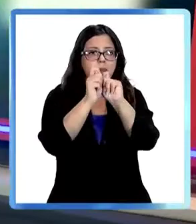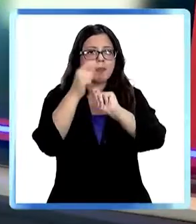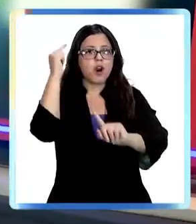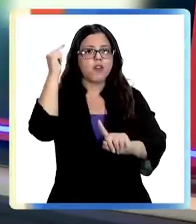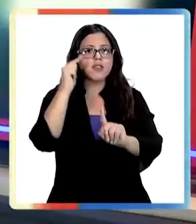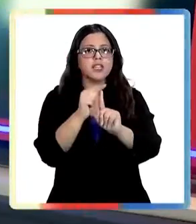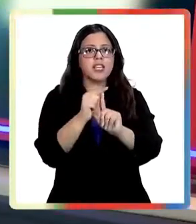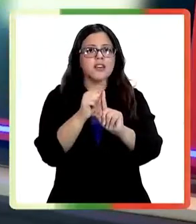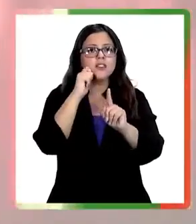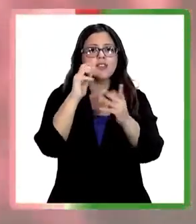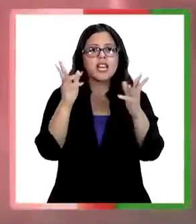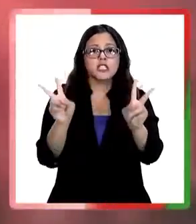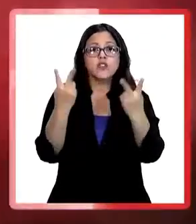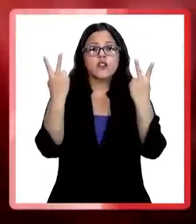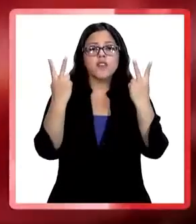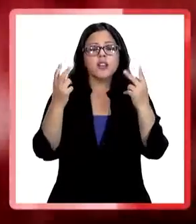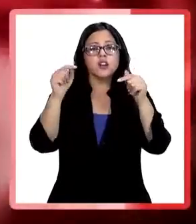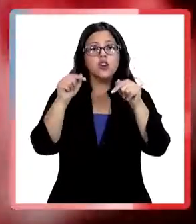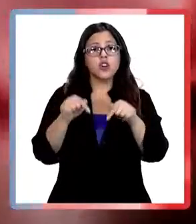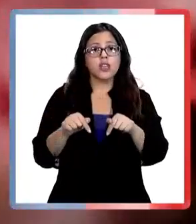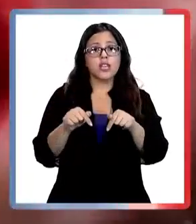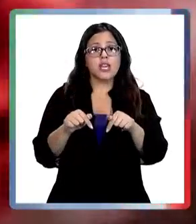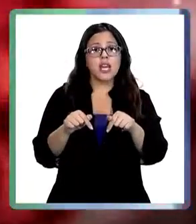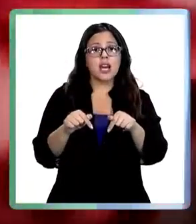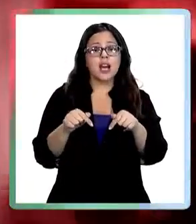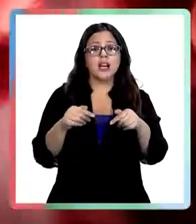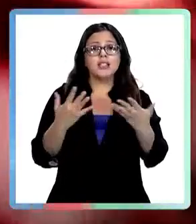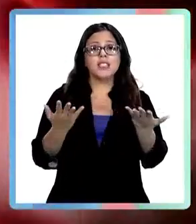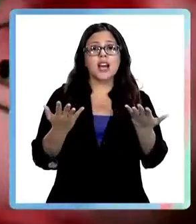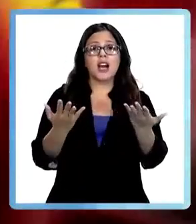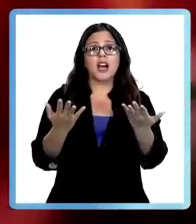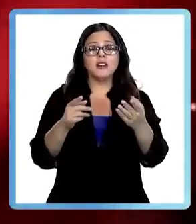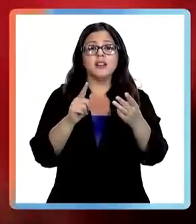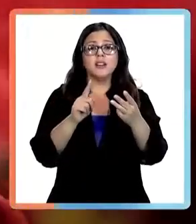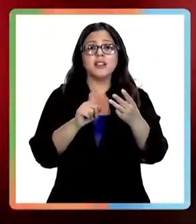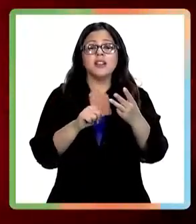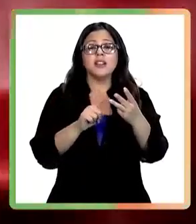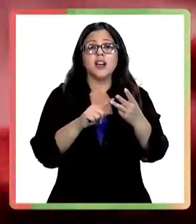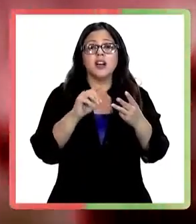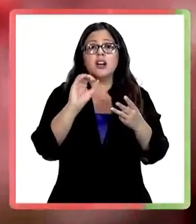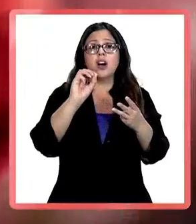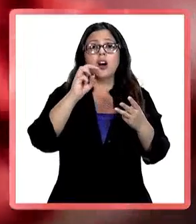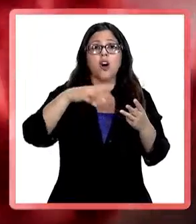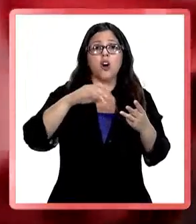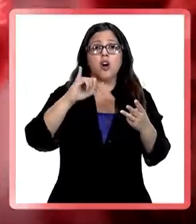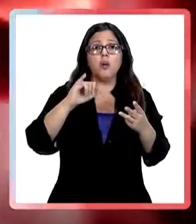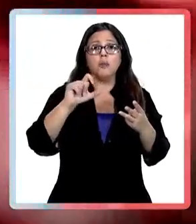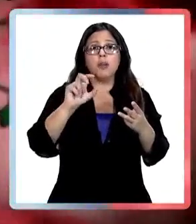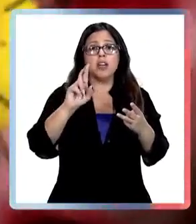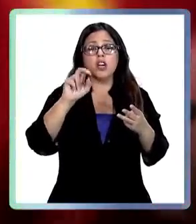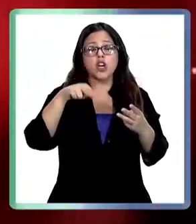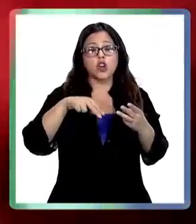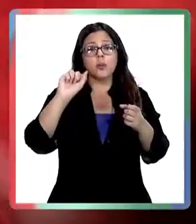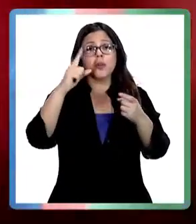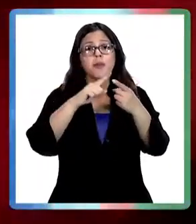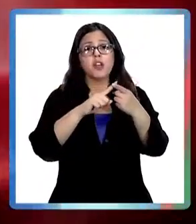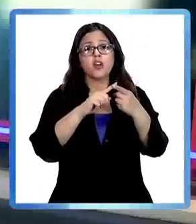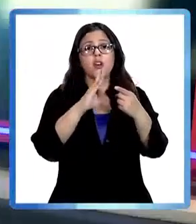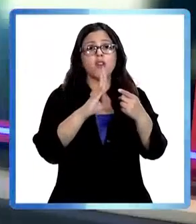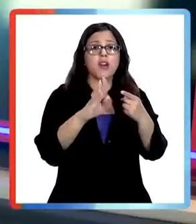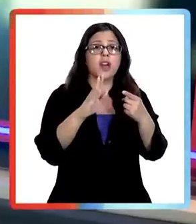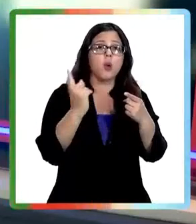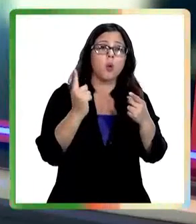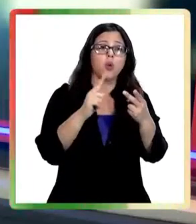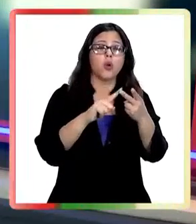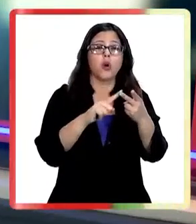objetivo es sobrevivir, ¿verdad? Hoy día vamos en la subvariante de Omicron, decimos BQ1,